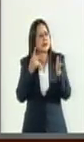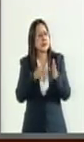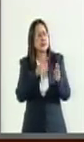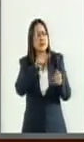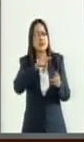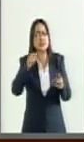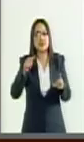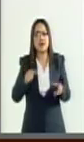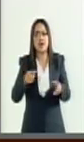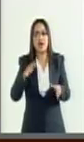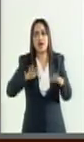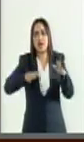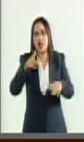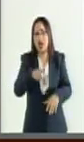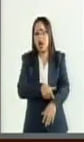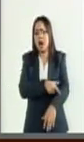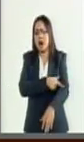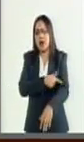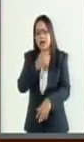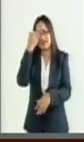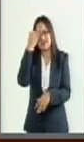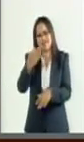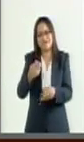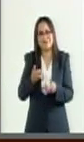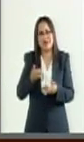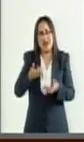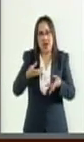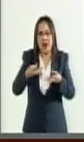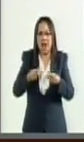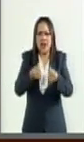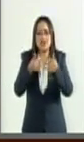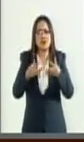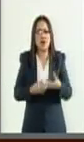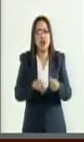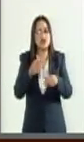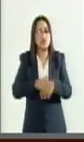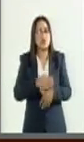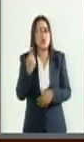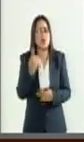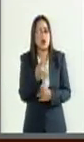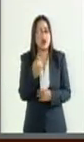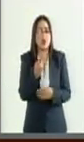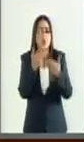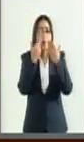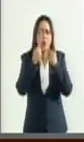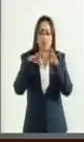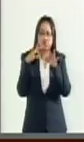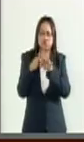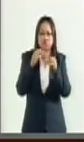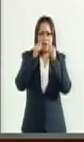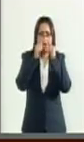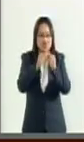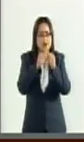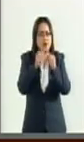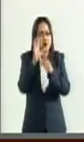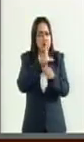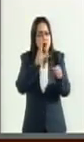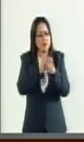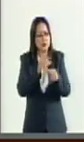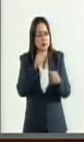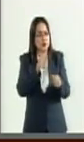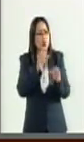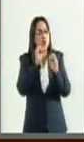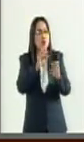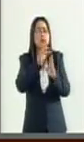resultan largos, resultan costosos por una adecuada, inadecuada atención y